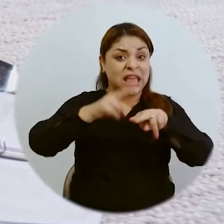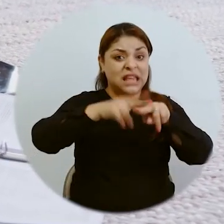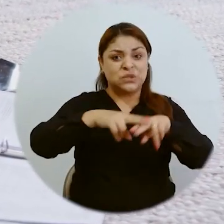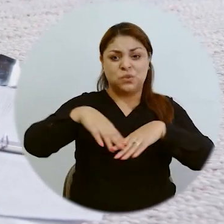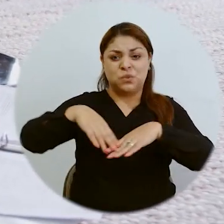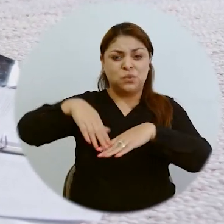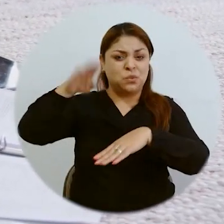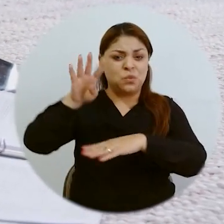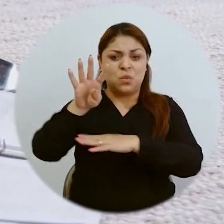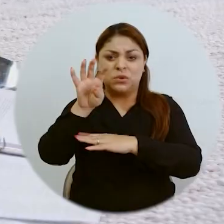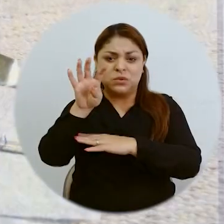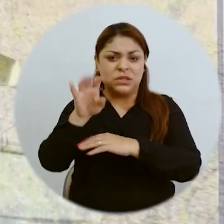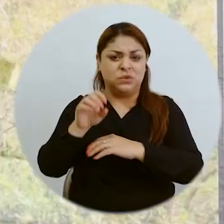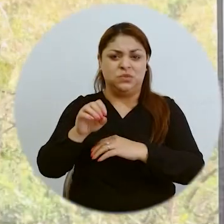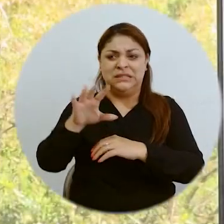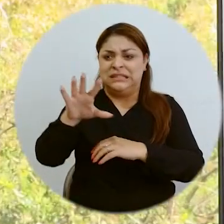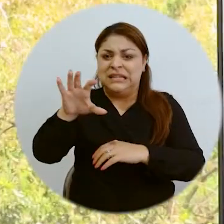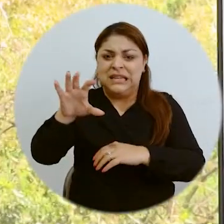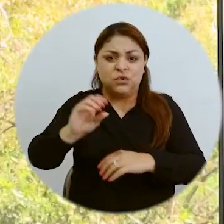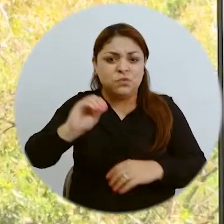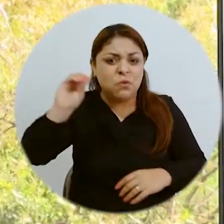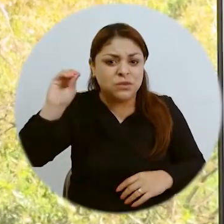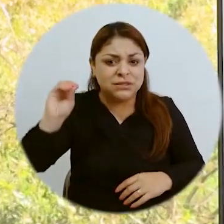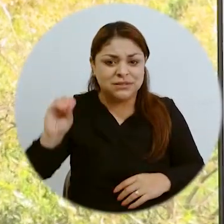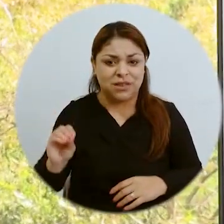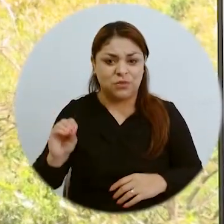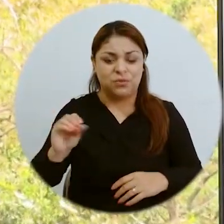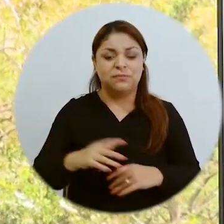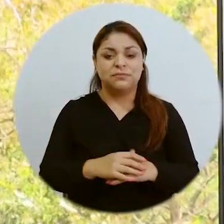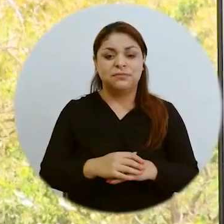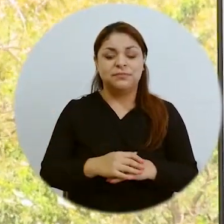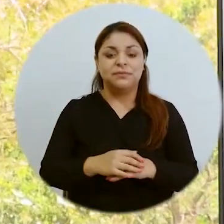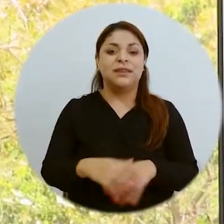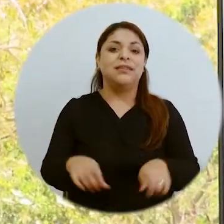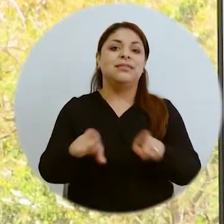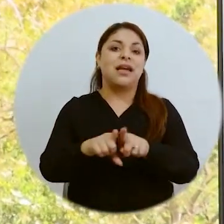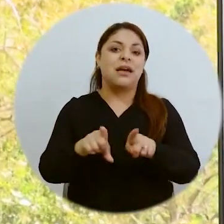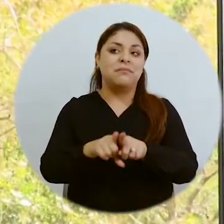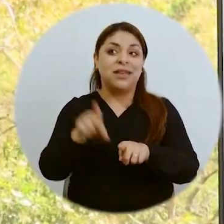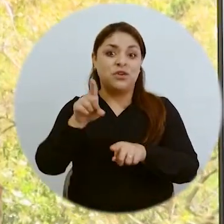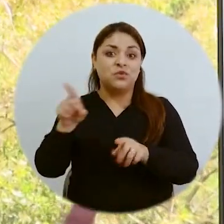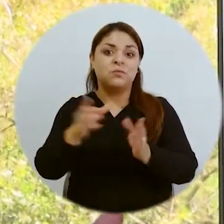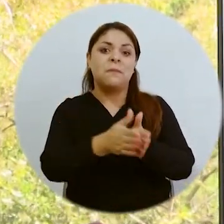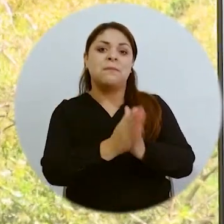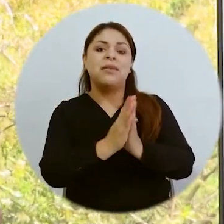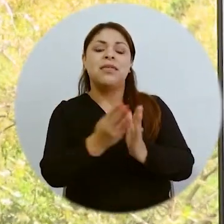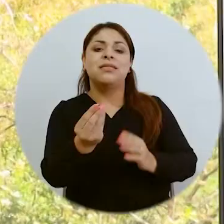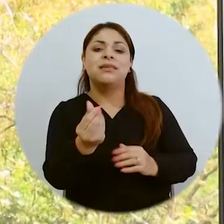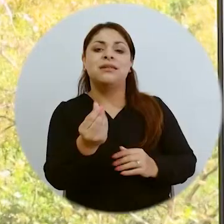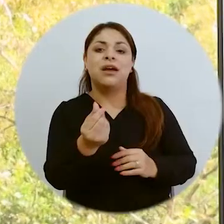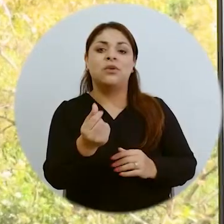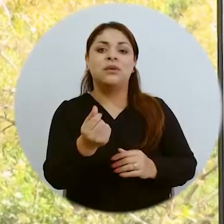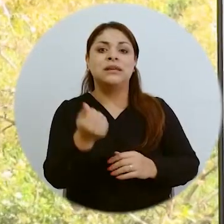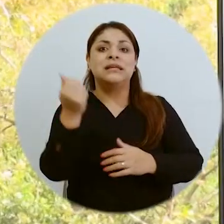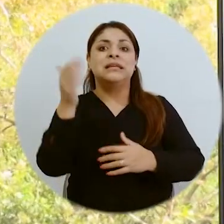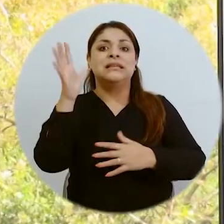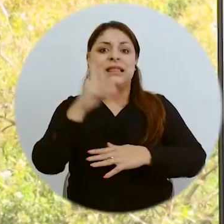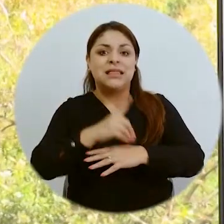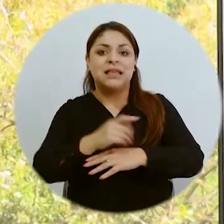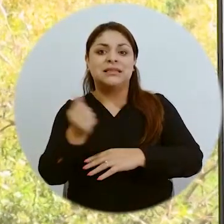no contamos con esos 5, 6, 7, 8, 10 millones de colones que necesitamos ante una emergencia.